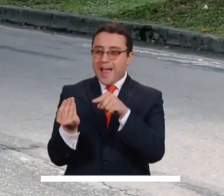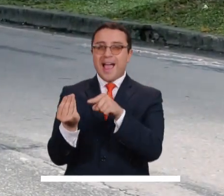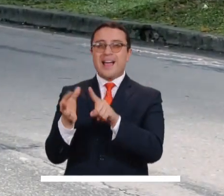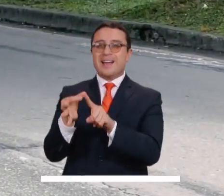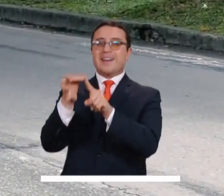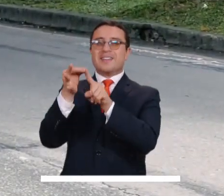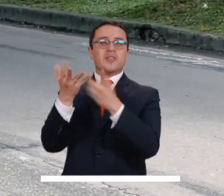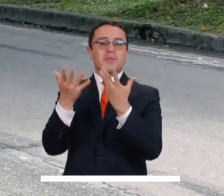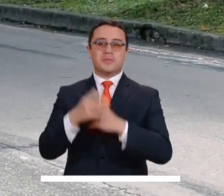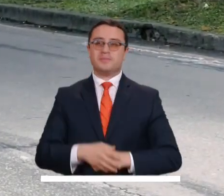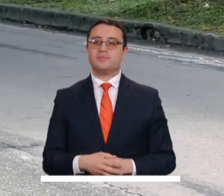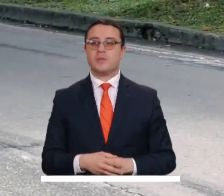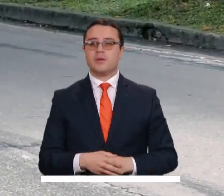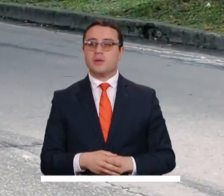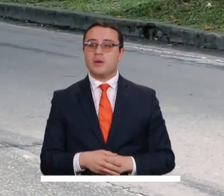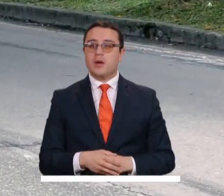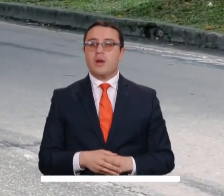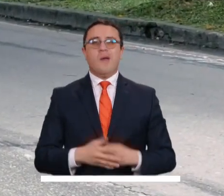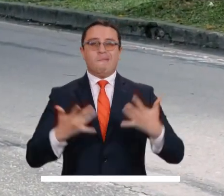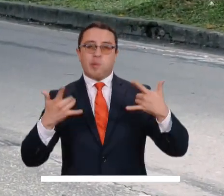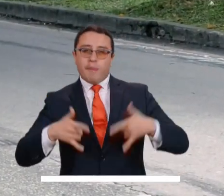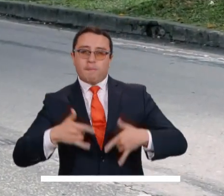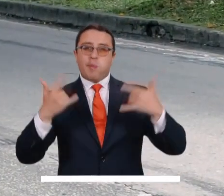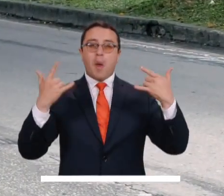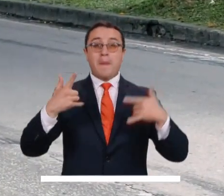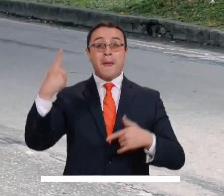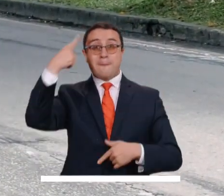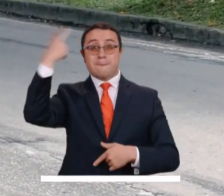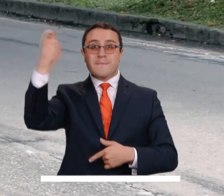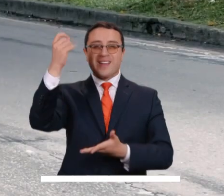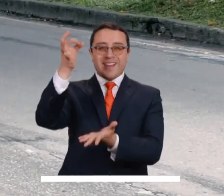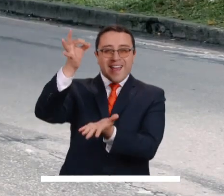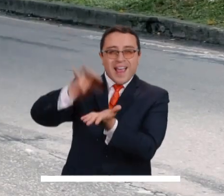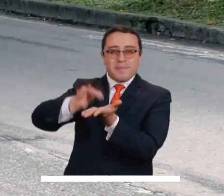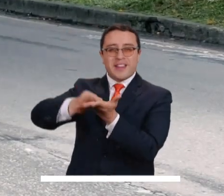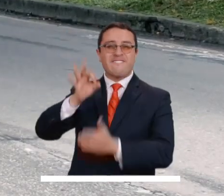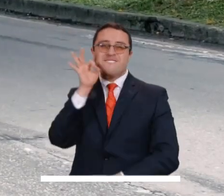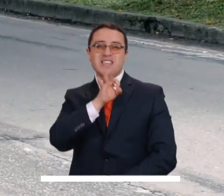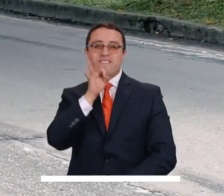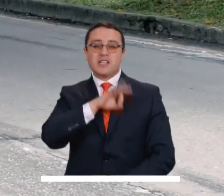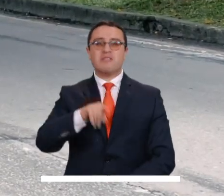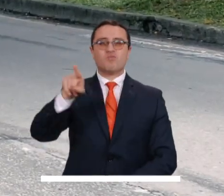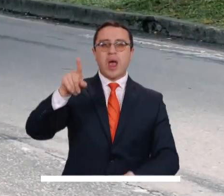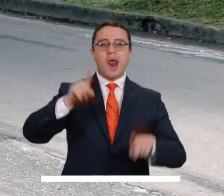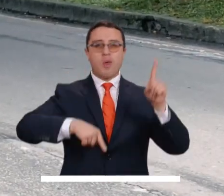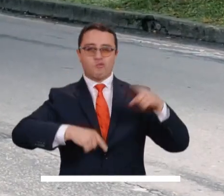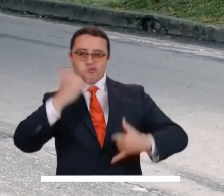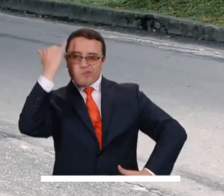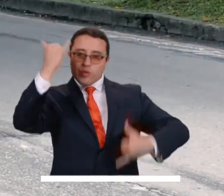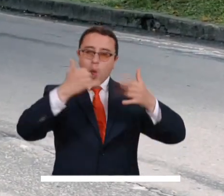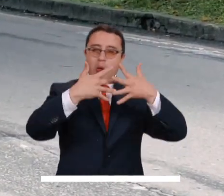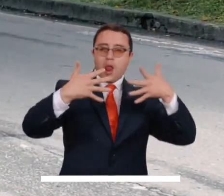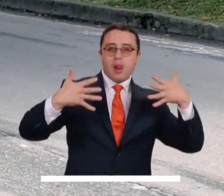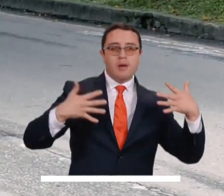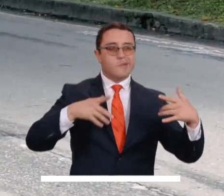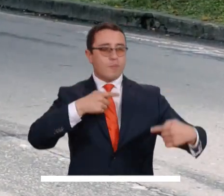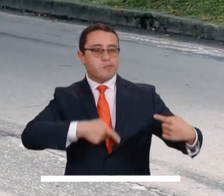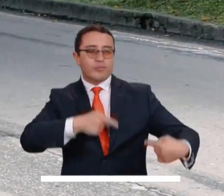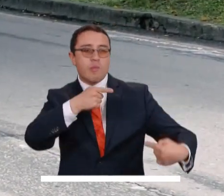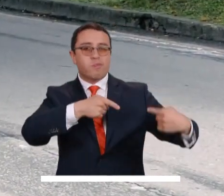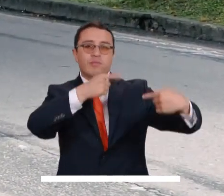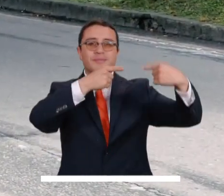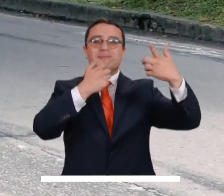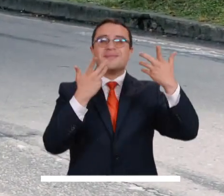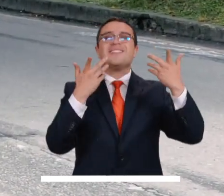Los ritmos del freestyle se toman a la capital del Meta. Entre rima e improvisaciones, varios jóvenes de esta ciudad se enfrentan en diferentes